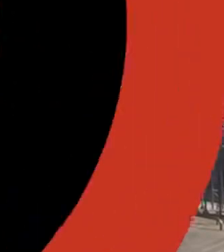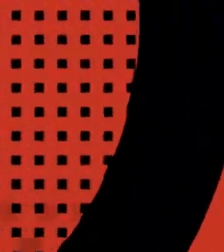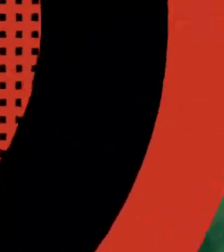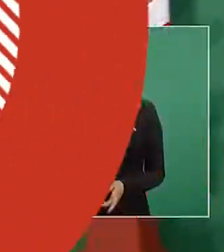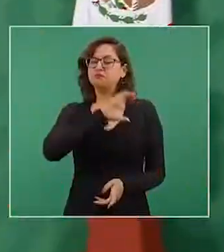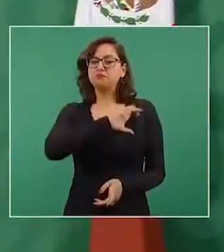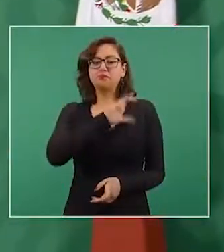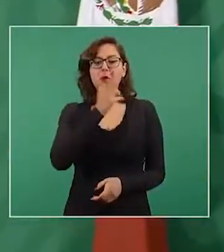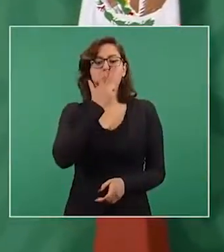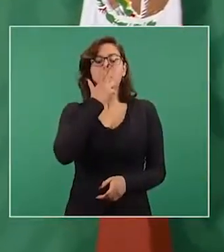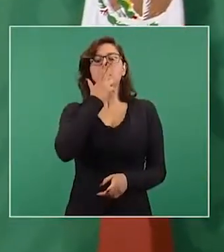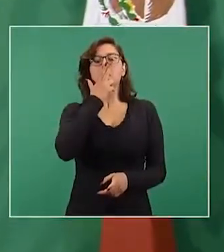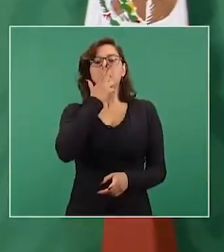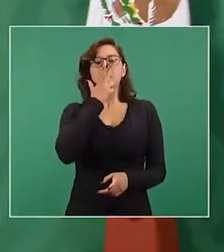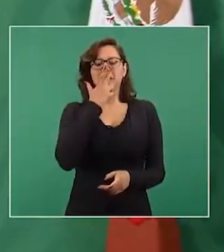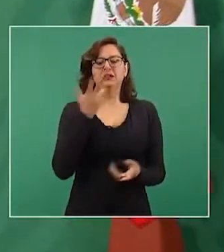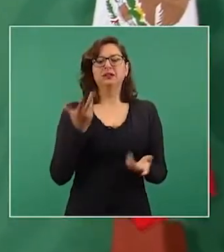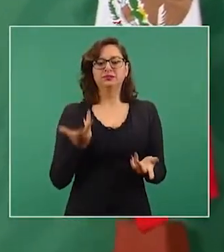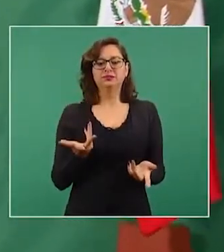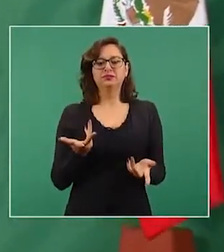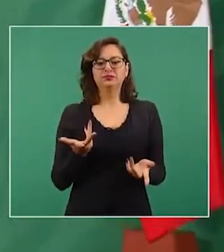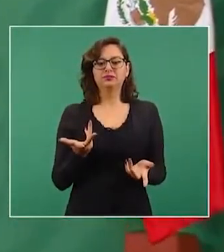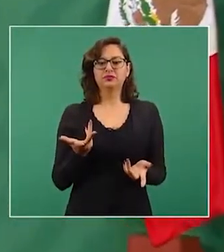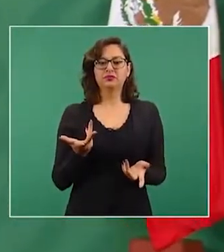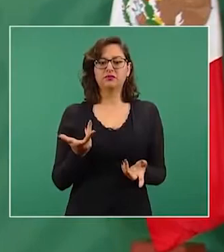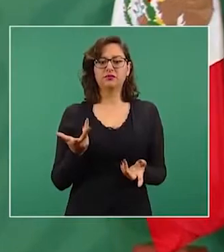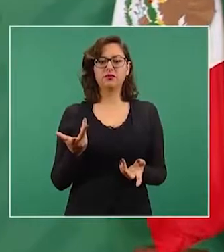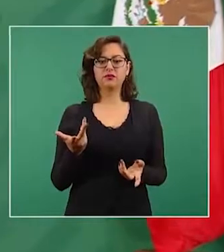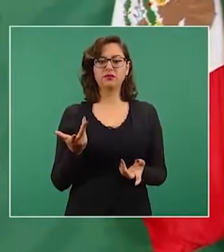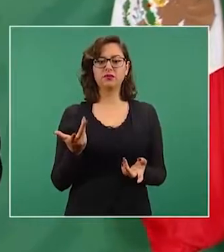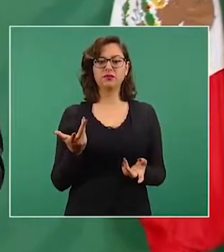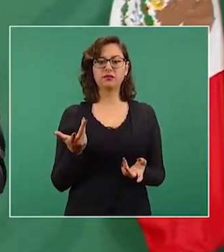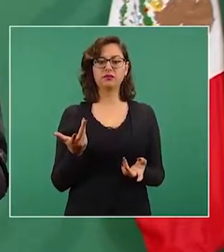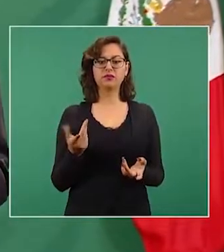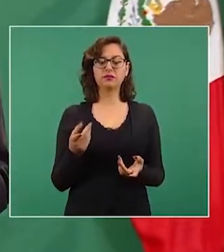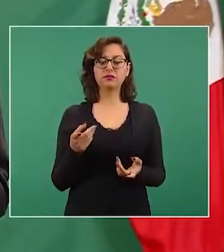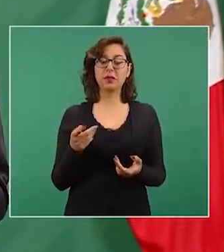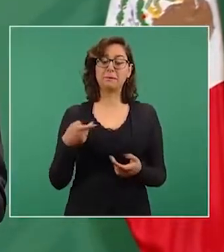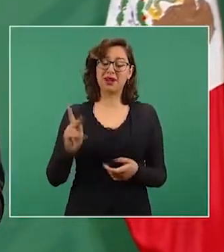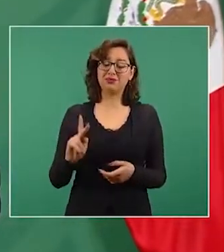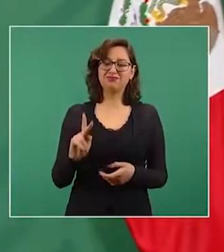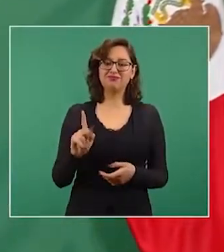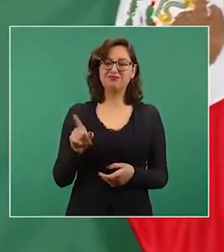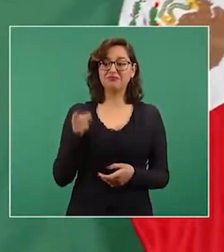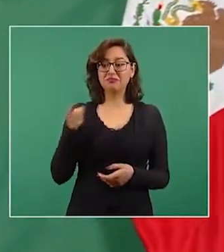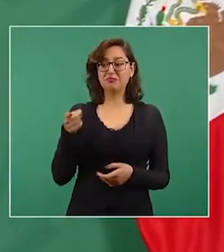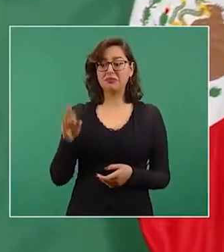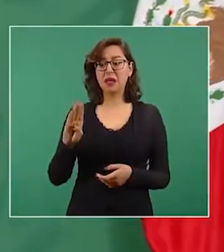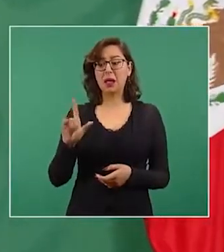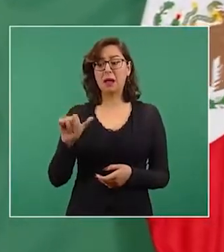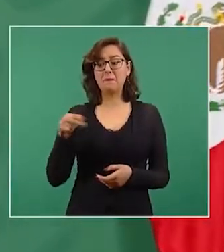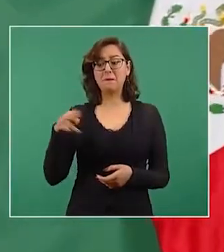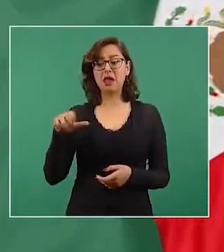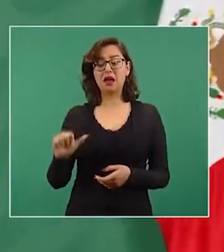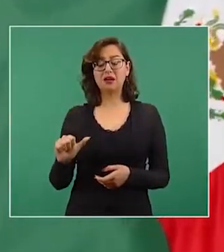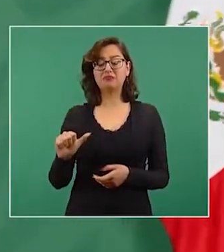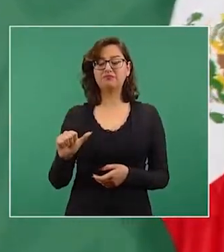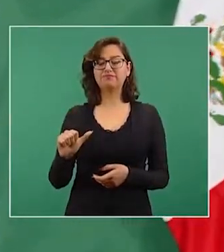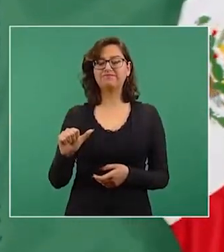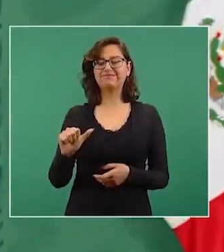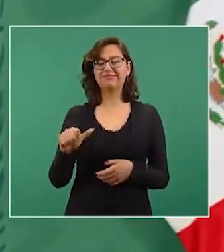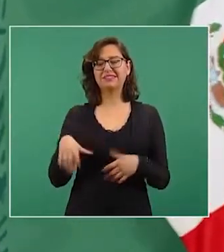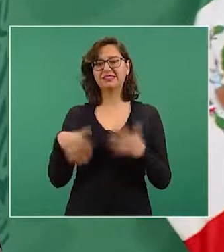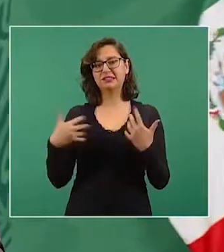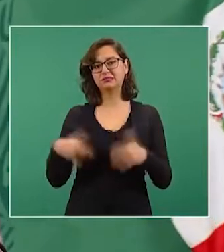Francia. Y ella tiene un asunto familiar. Se le presentó un